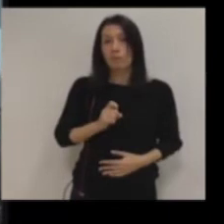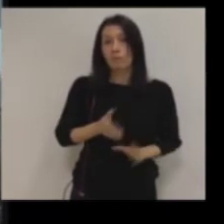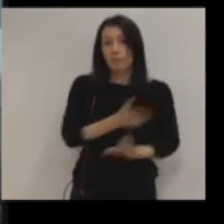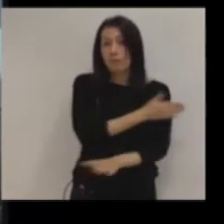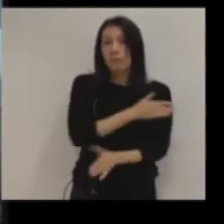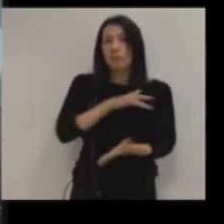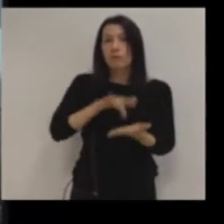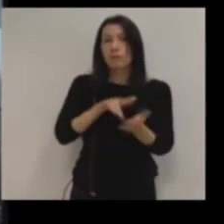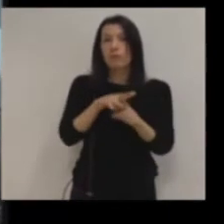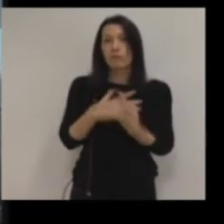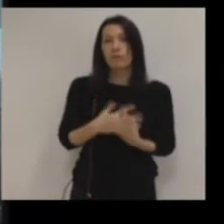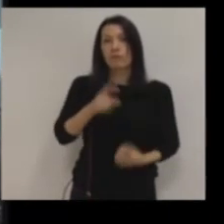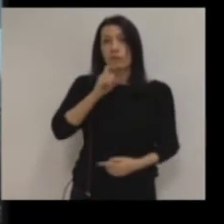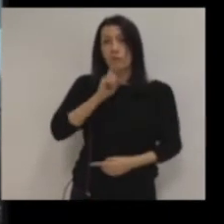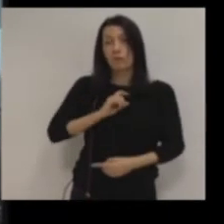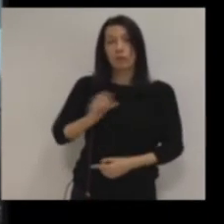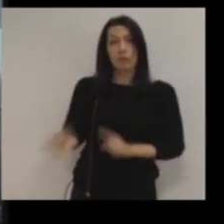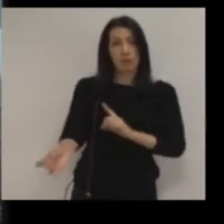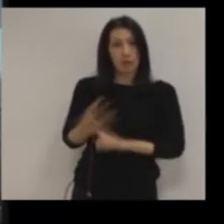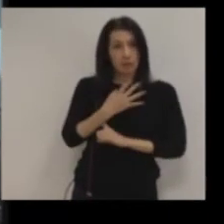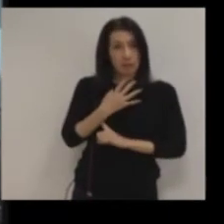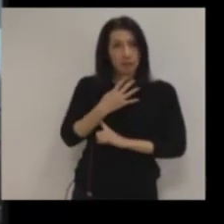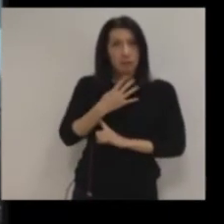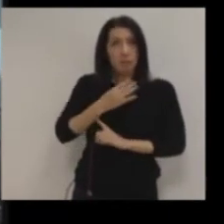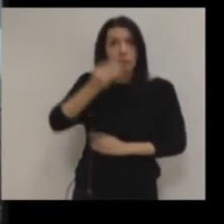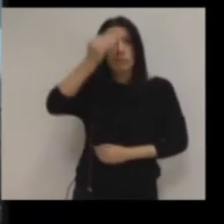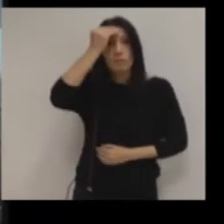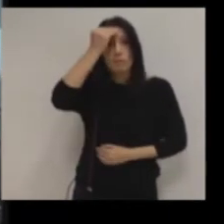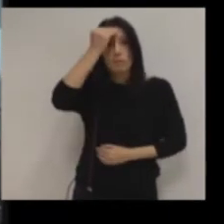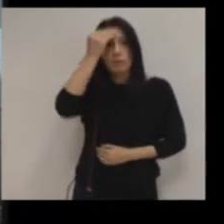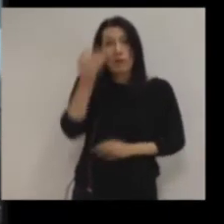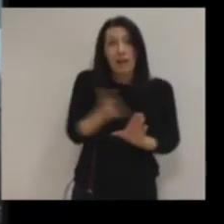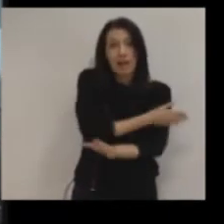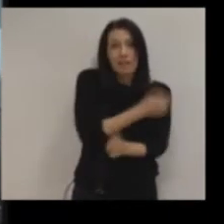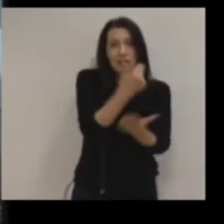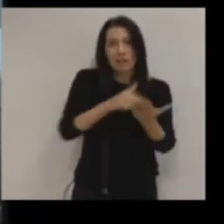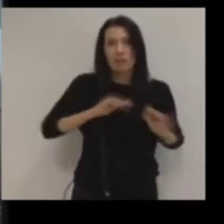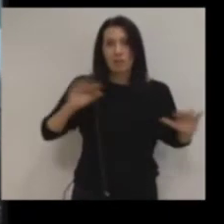mí, donde me mandaban una notificación que supuestamente yo había visto en internet.